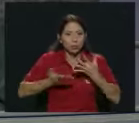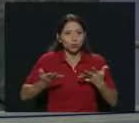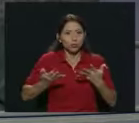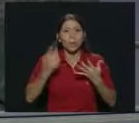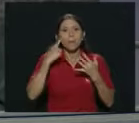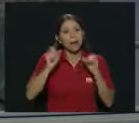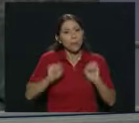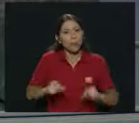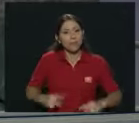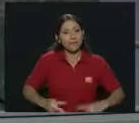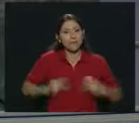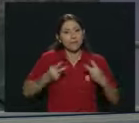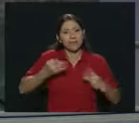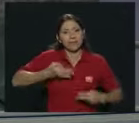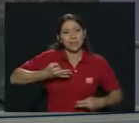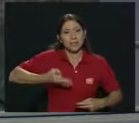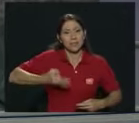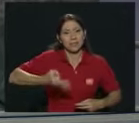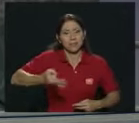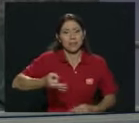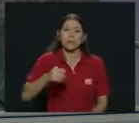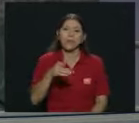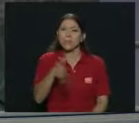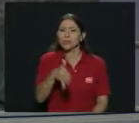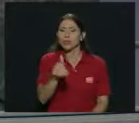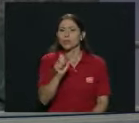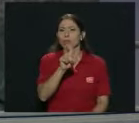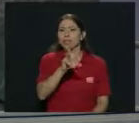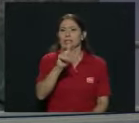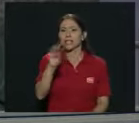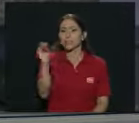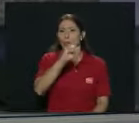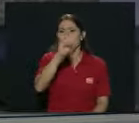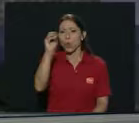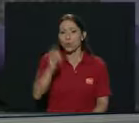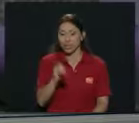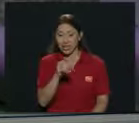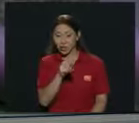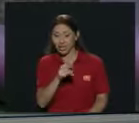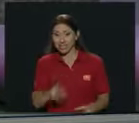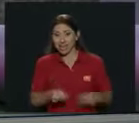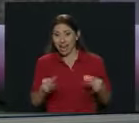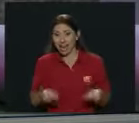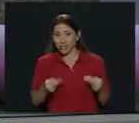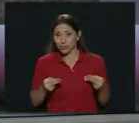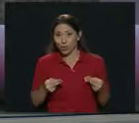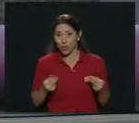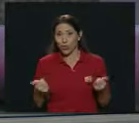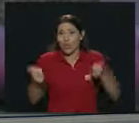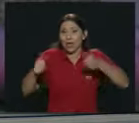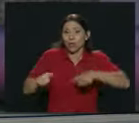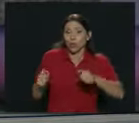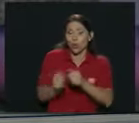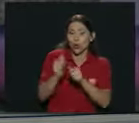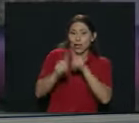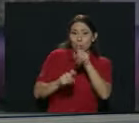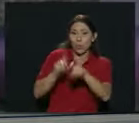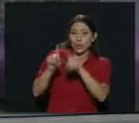subsistir diariamente, cerca del 26% de ese gasto, según la encuesta que realiza el Banco Central de Costa